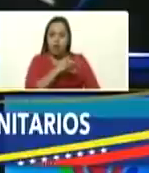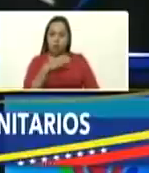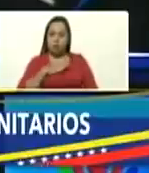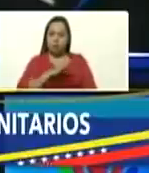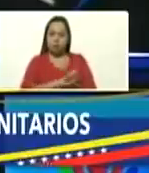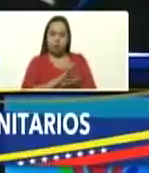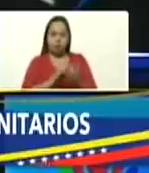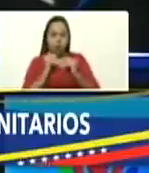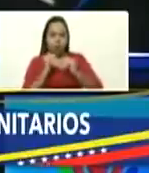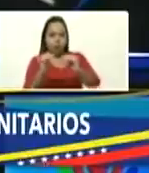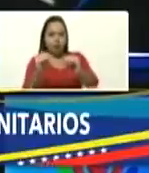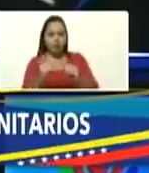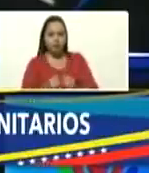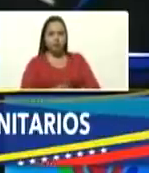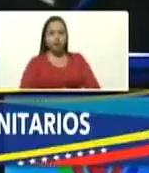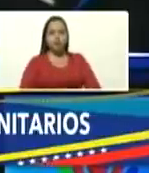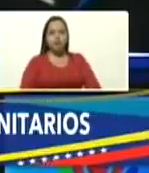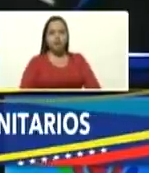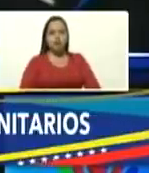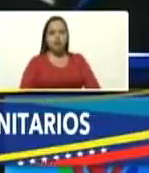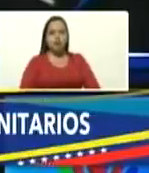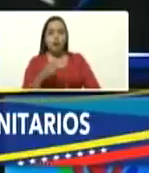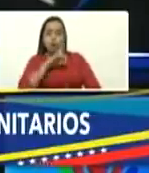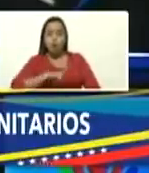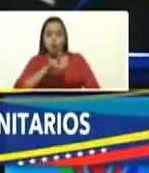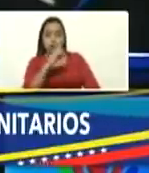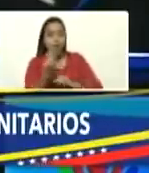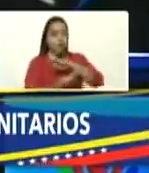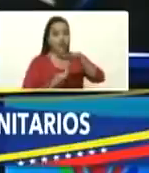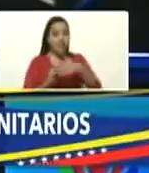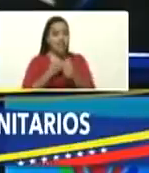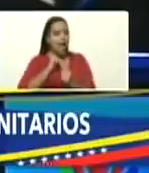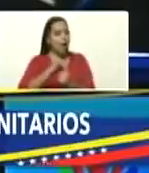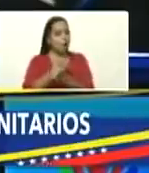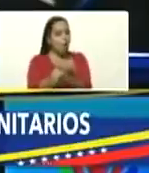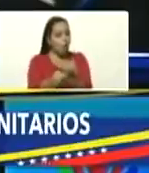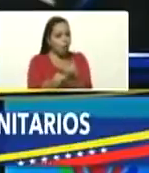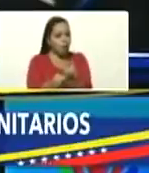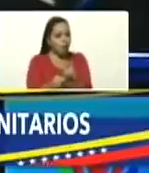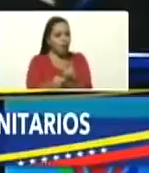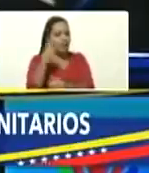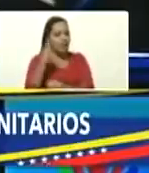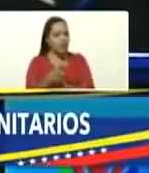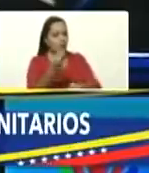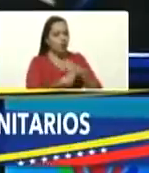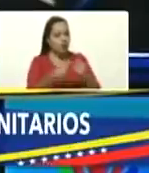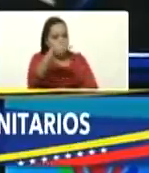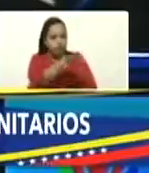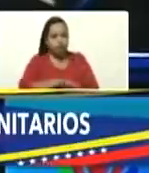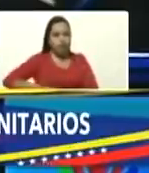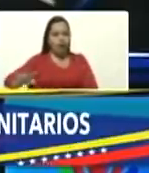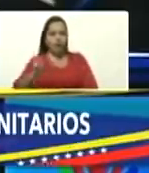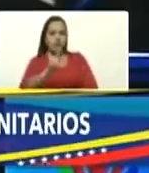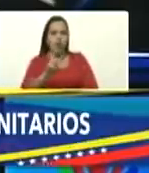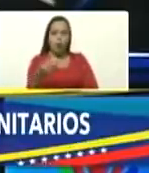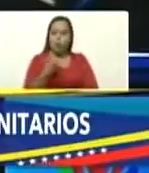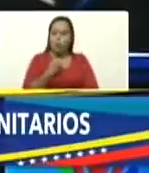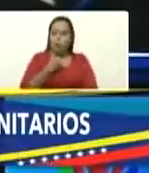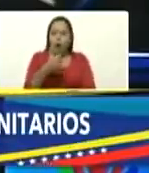armonía basada en el amor que tenemos que construir para toda Venezuela, cada